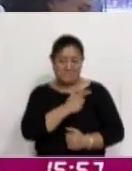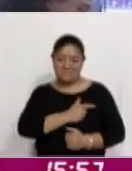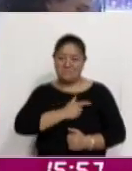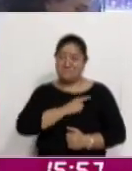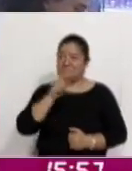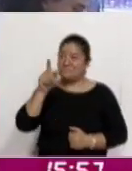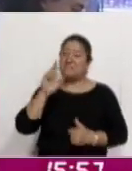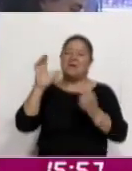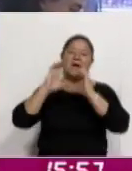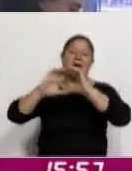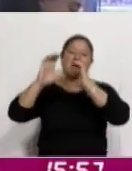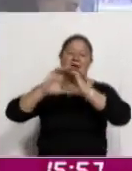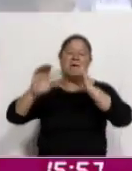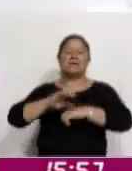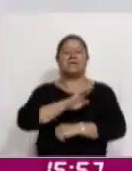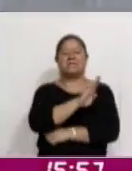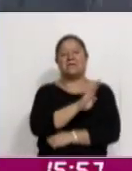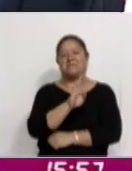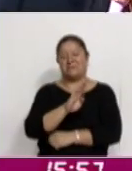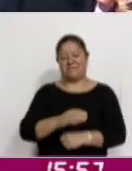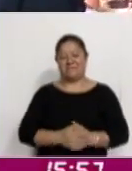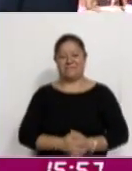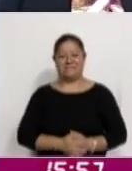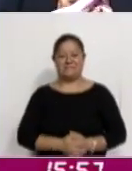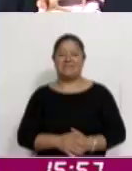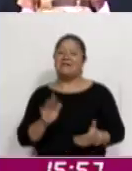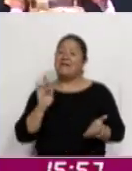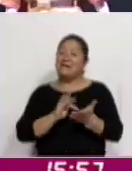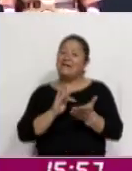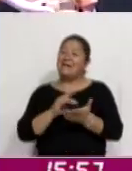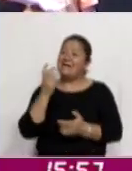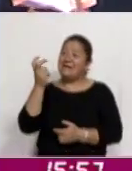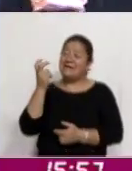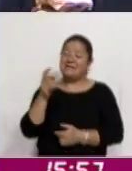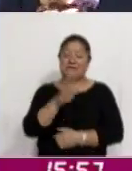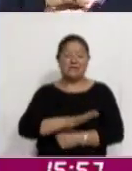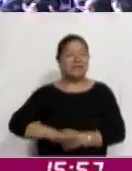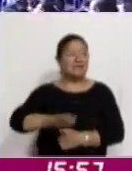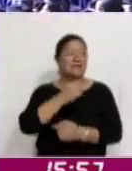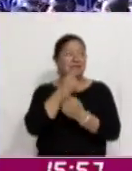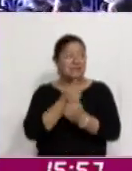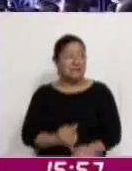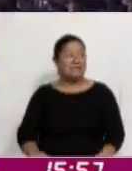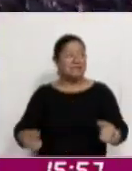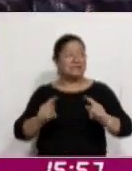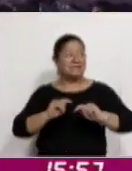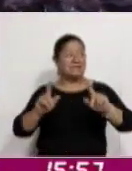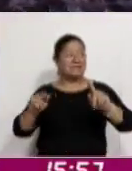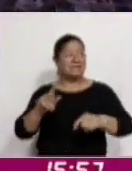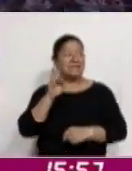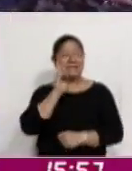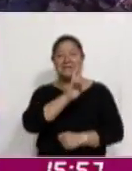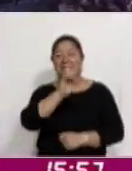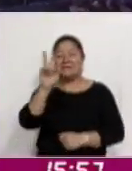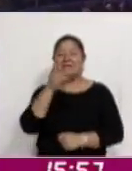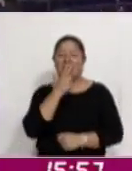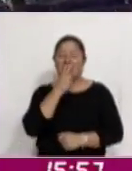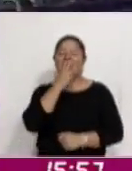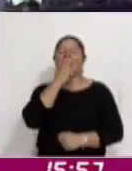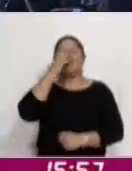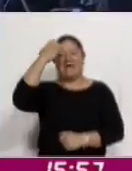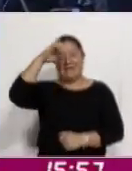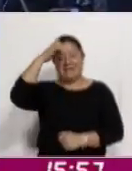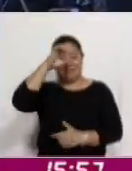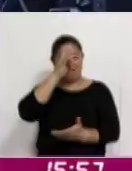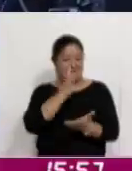las canciones de Beli y Beto. Gracias a este evento, las y los infantes tlaxcaltecas pudieron disfrutar de una experiencia única